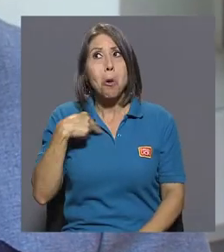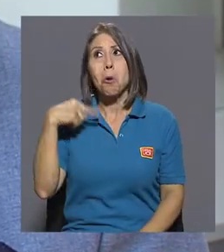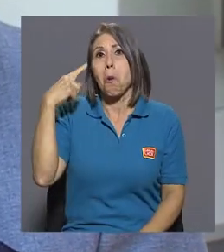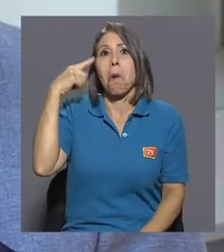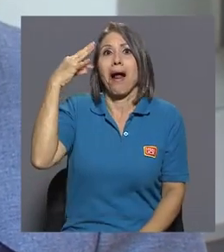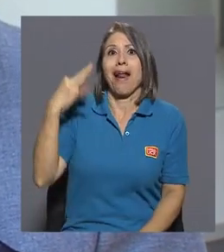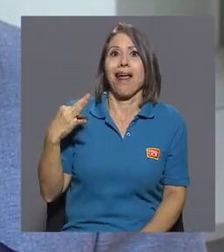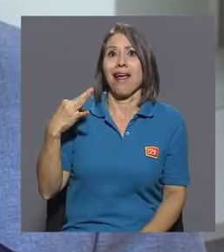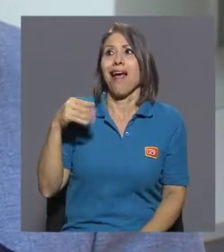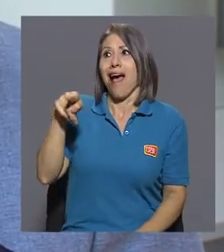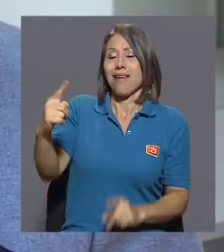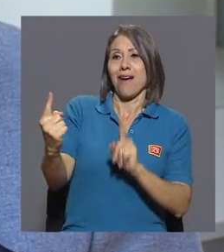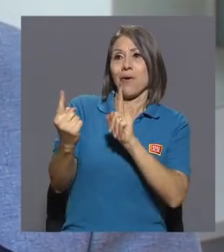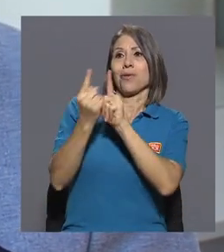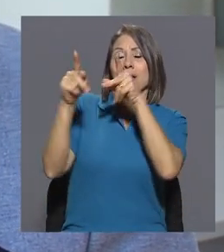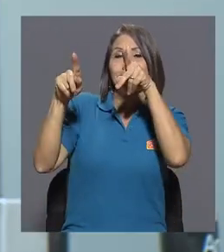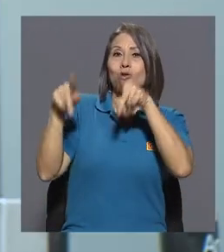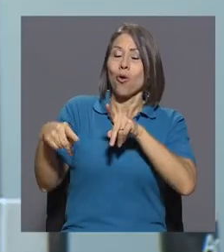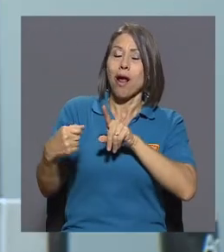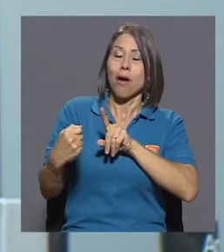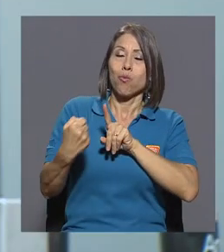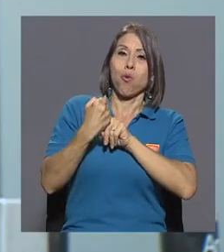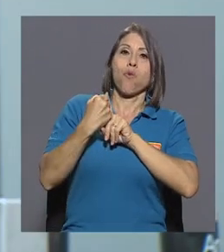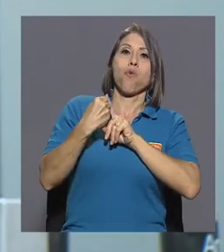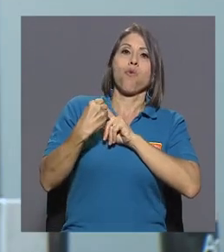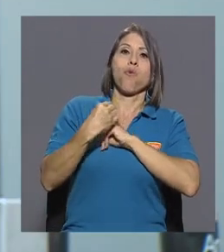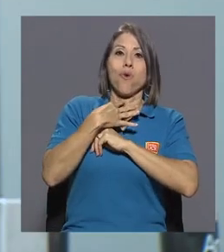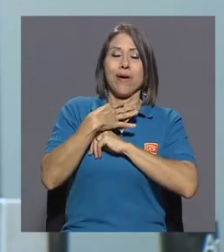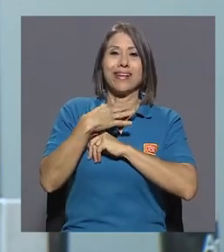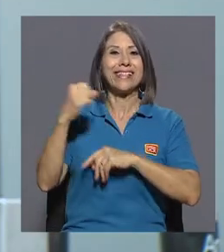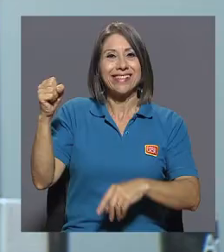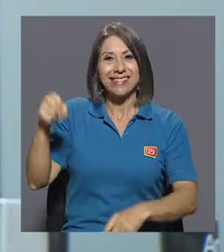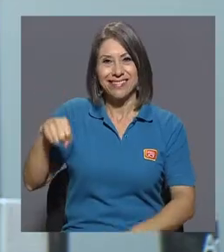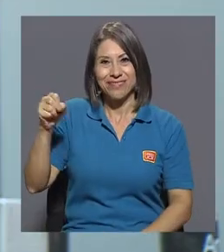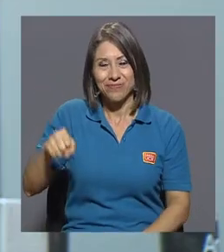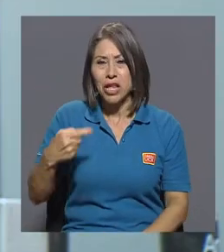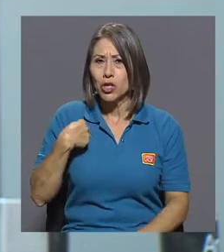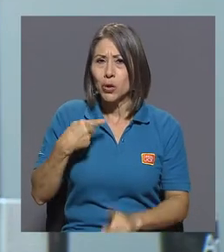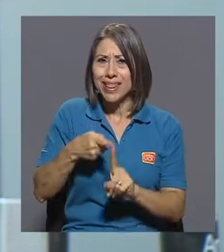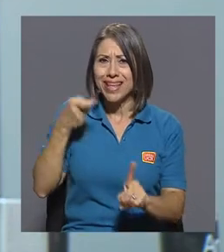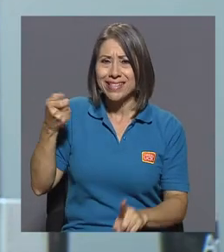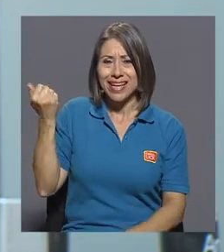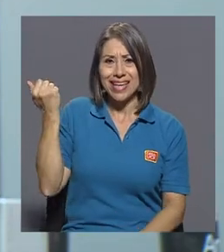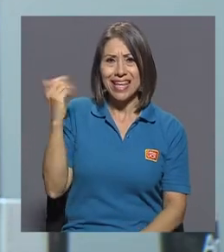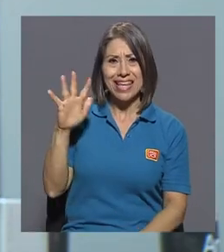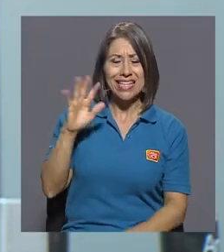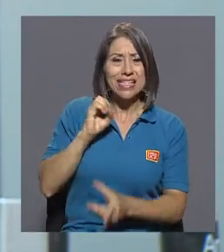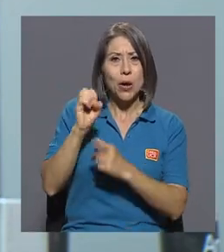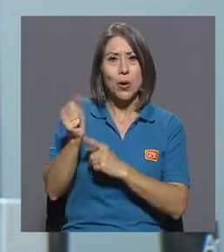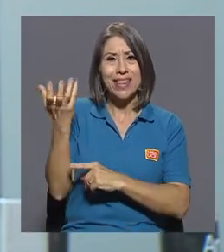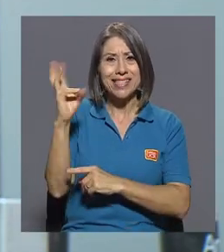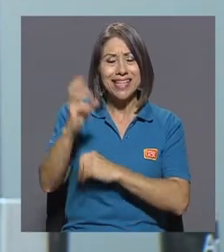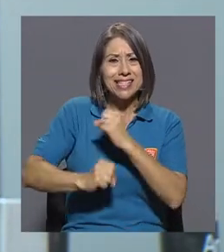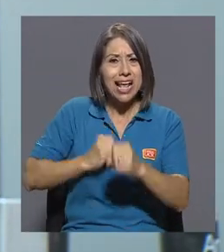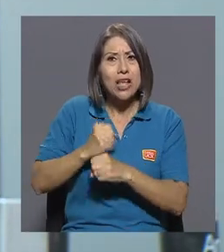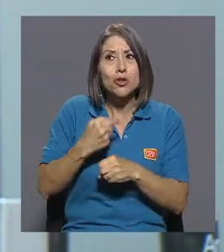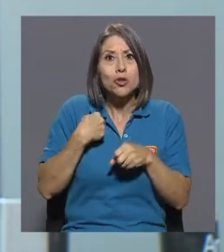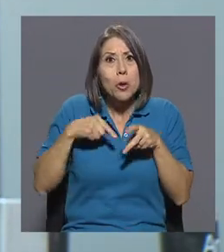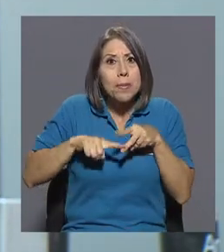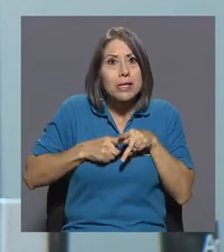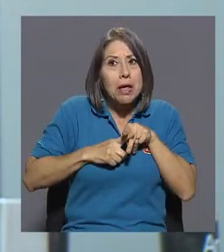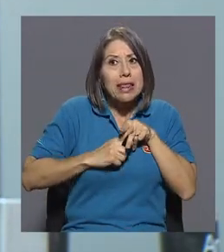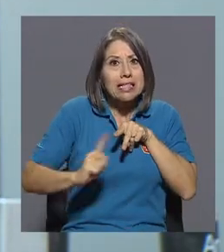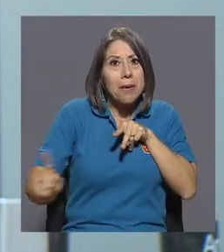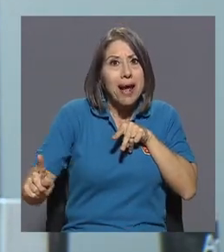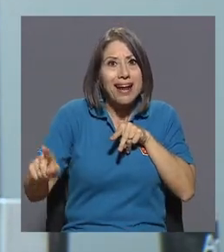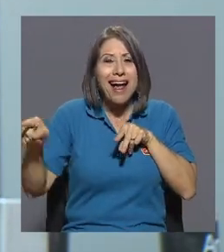le marque la vida, ¿verdad? ¿Verdad que sí? Bueno, yo desde los 15, 16 años yo me comienzo a escapar y ir a las discos, ¿verdad? Ya en